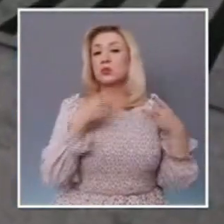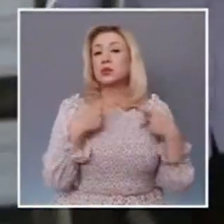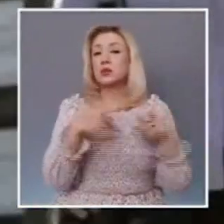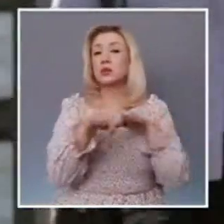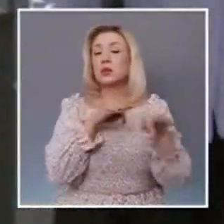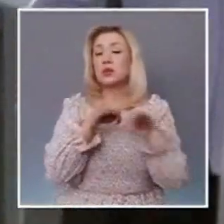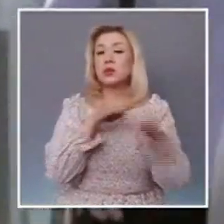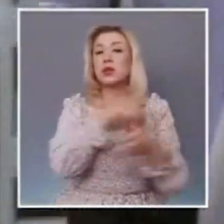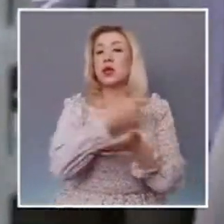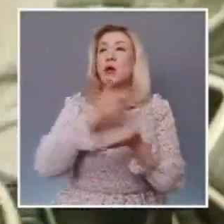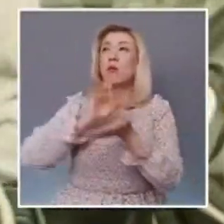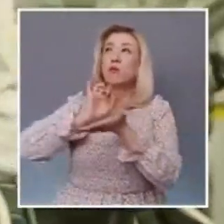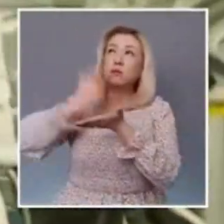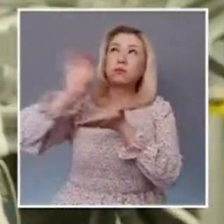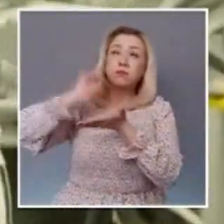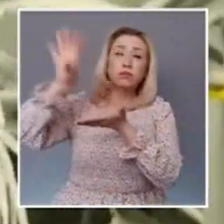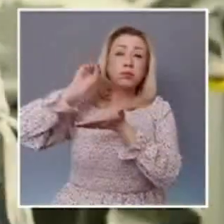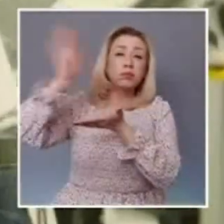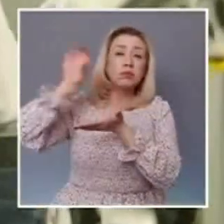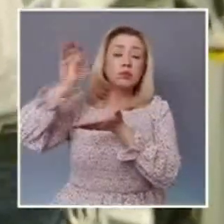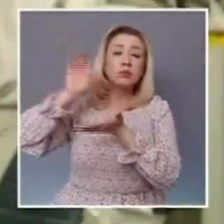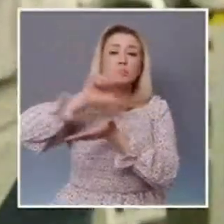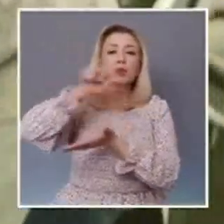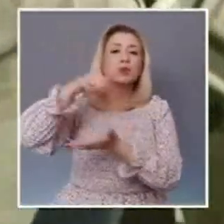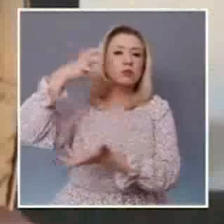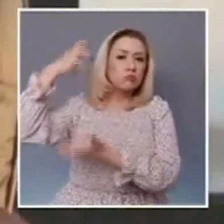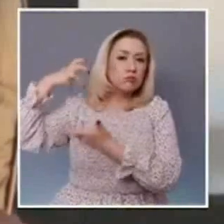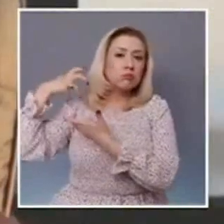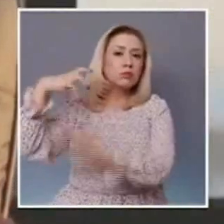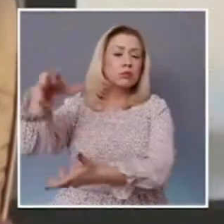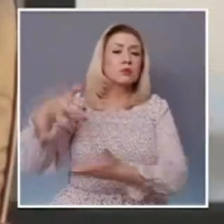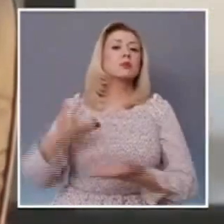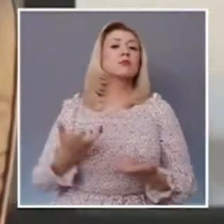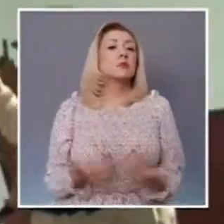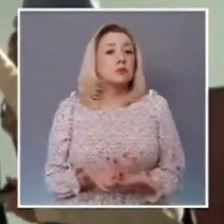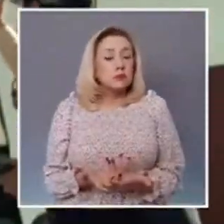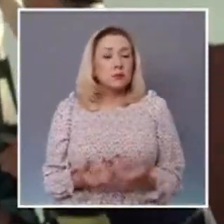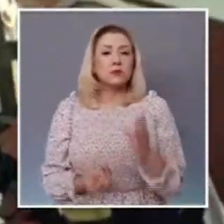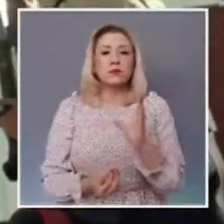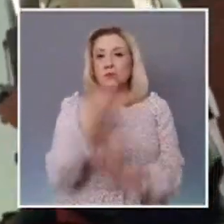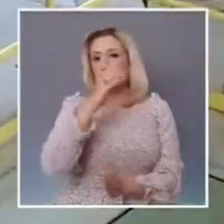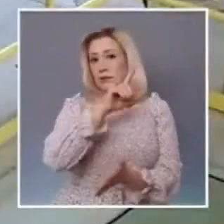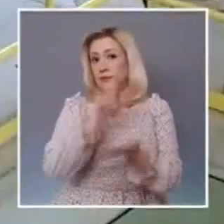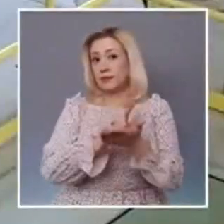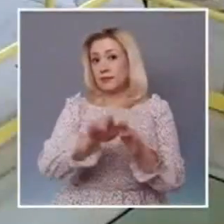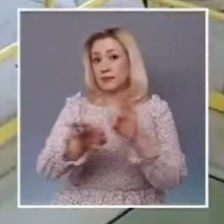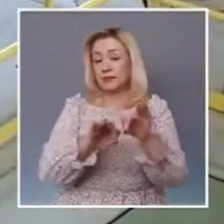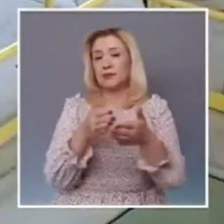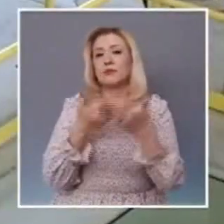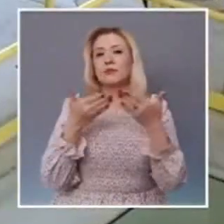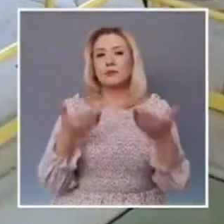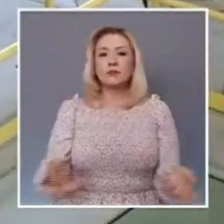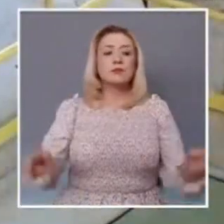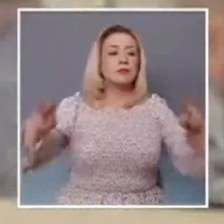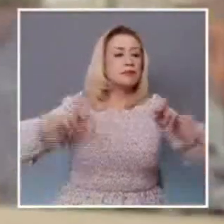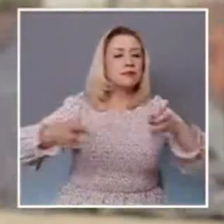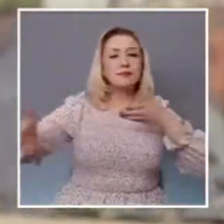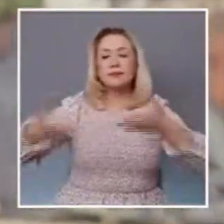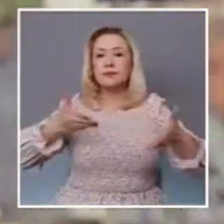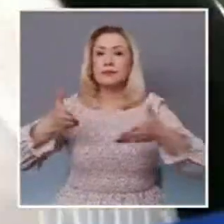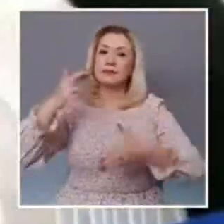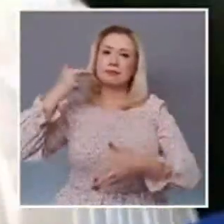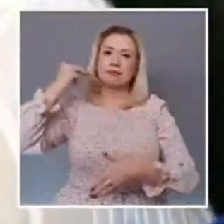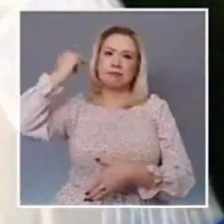individual. Explicó que de acuerdo con el nuevo sistema de justicia laboral, la figura de la conciliación es un eje esencial de dicho